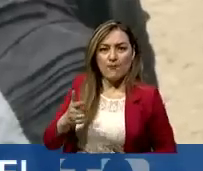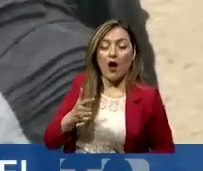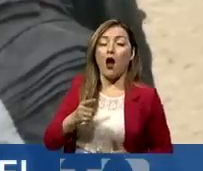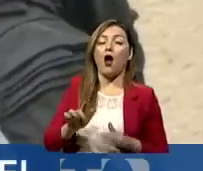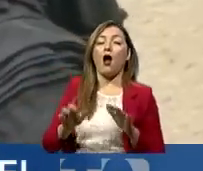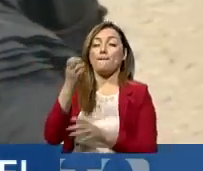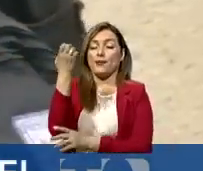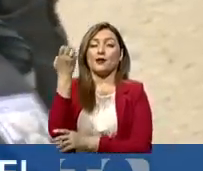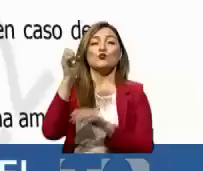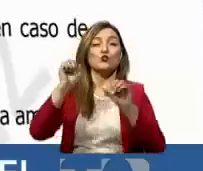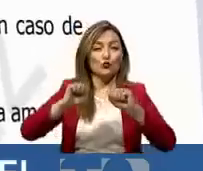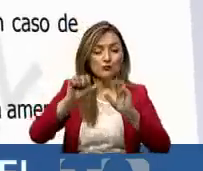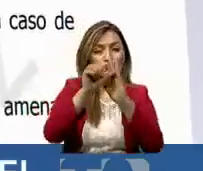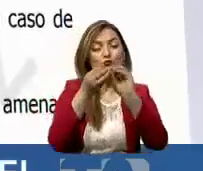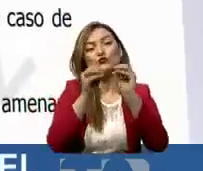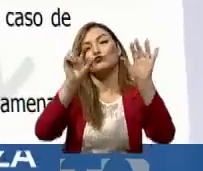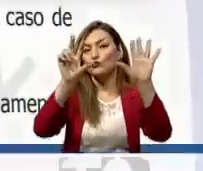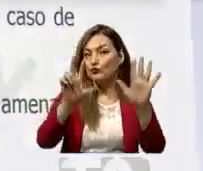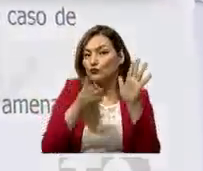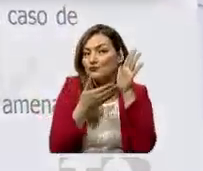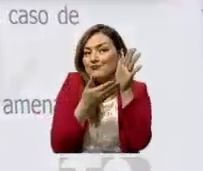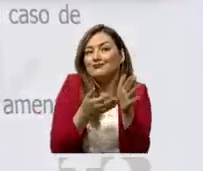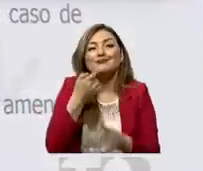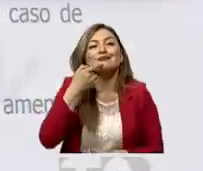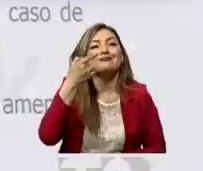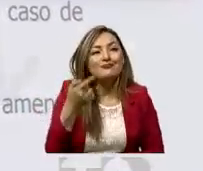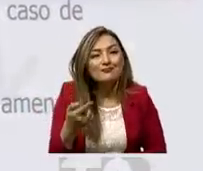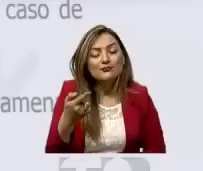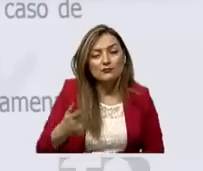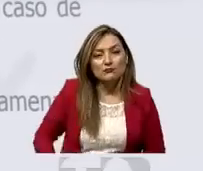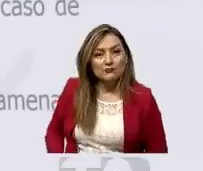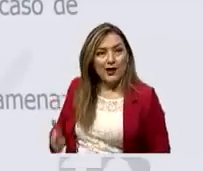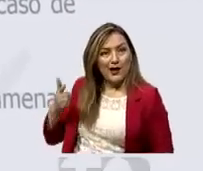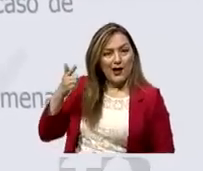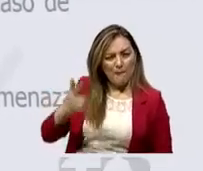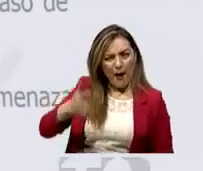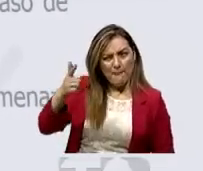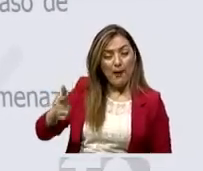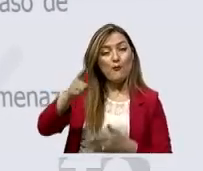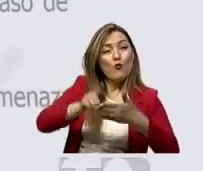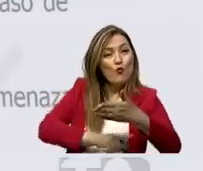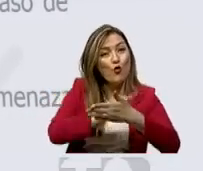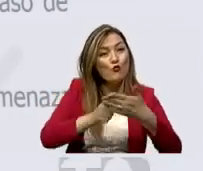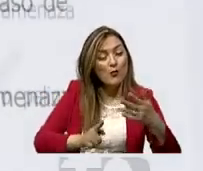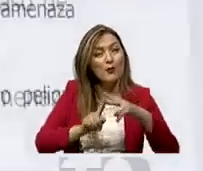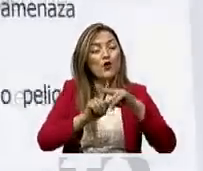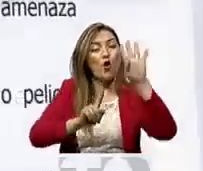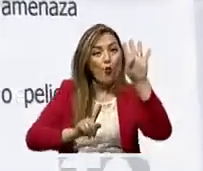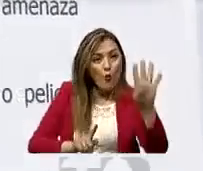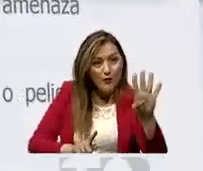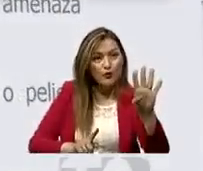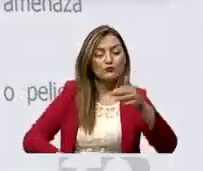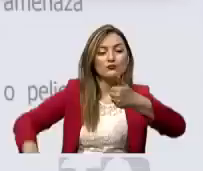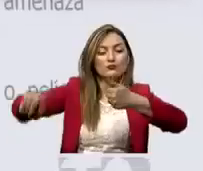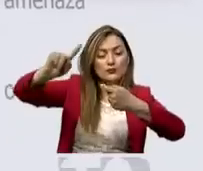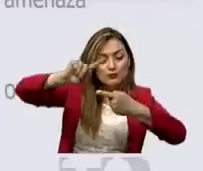ciertos casos. El artículo 8, por ejemplo, establece la prohibición de armas de fuego con munición letal, exceptuando 4 casos. El